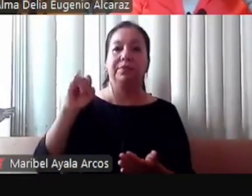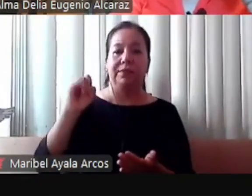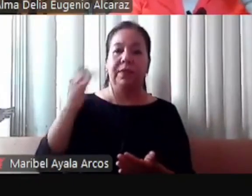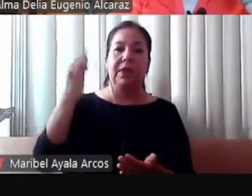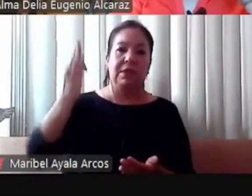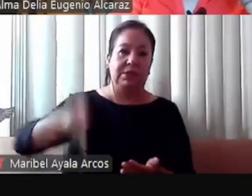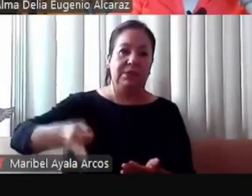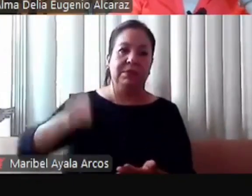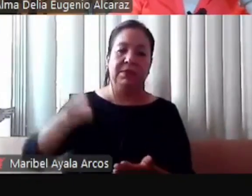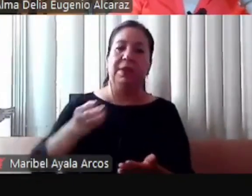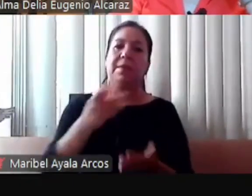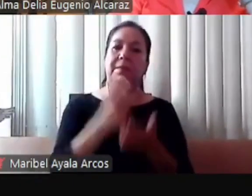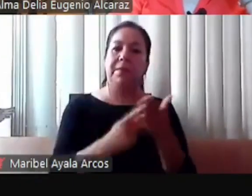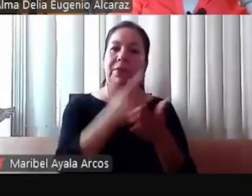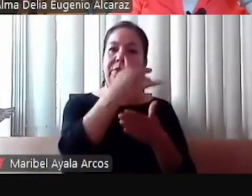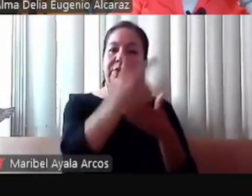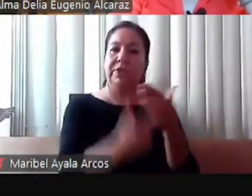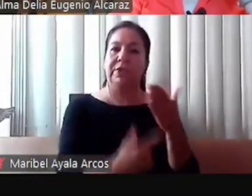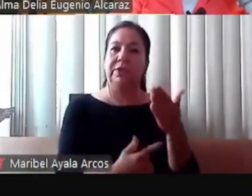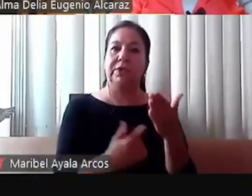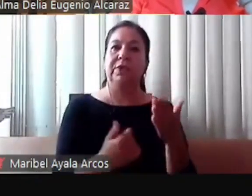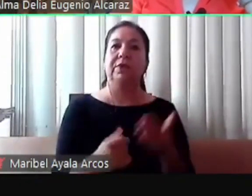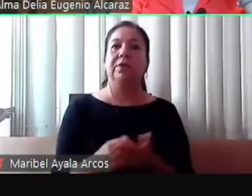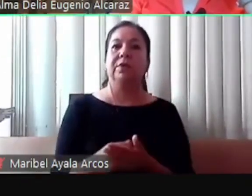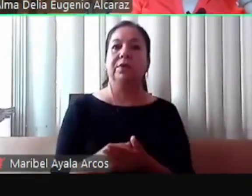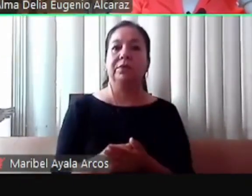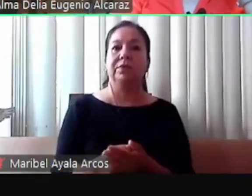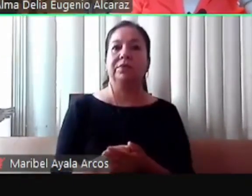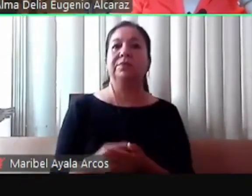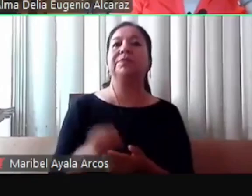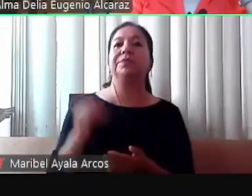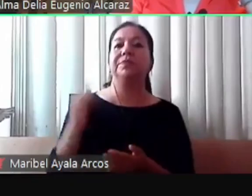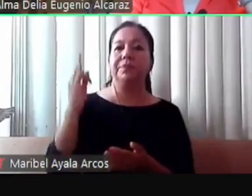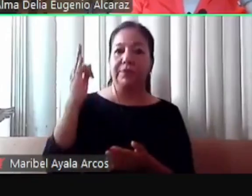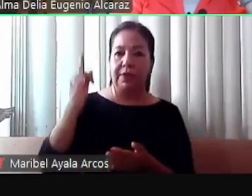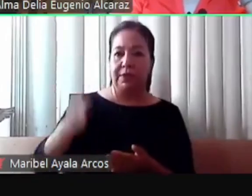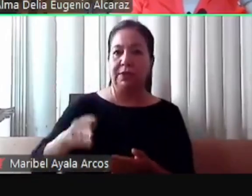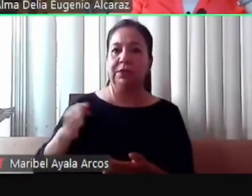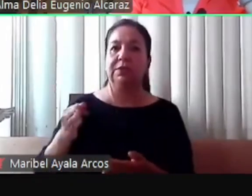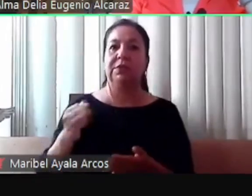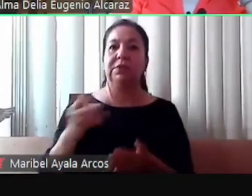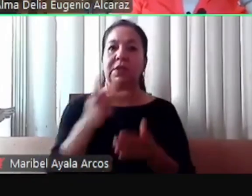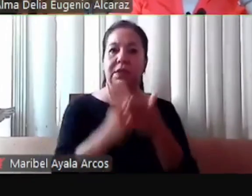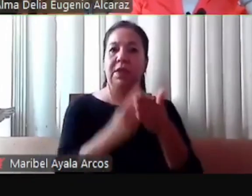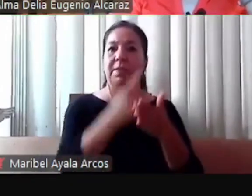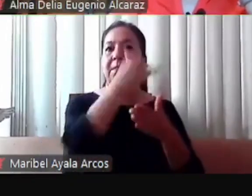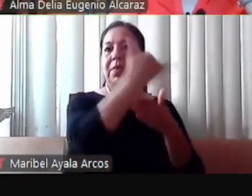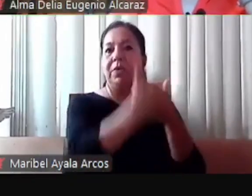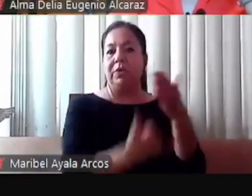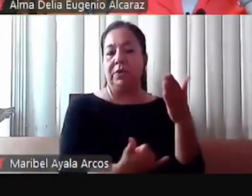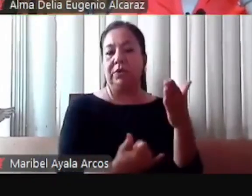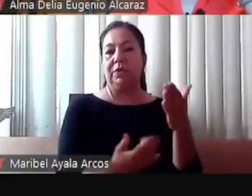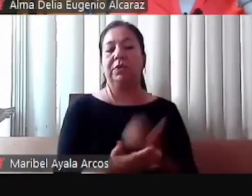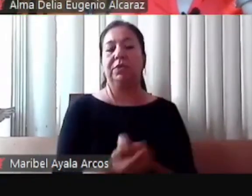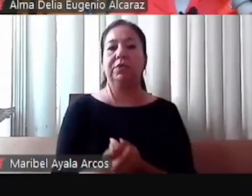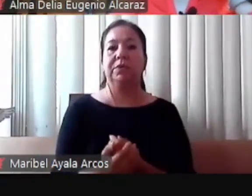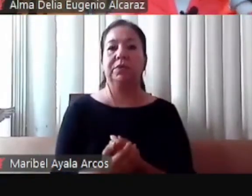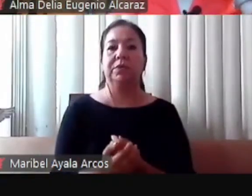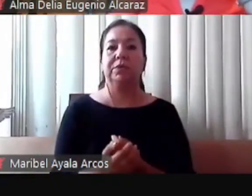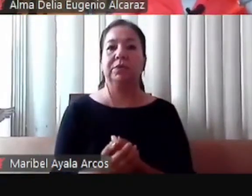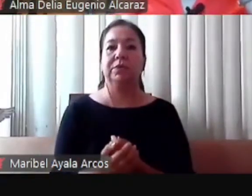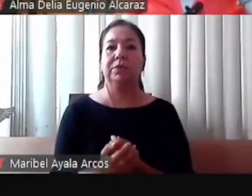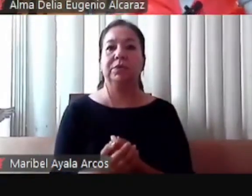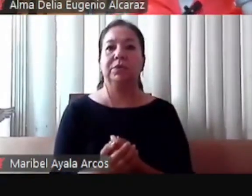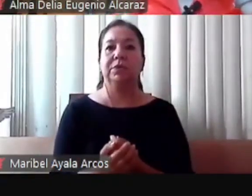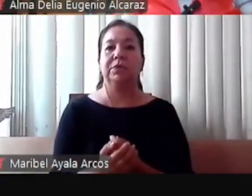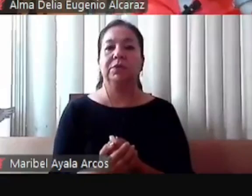Gracias, magistrado, magistrada Almadelia Eugenio Alcaraz. A favor del proyecto. Gracias, magistrada, magistrada y la Rosa Salgado Brito.